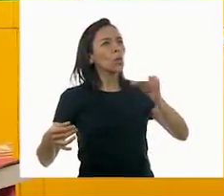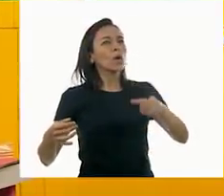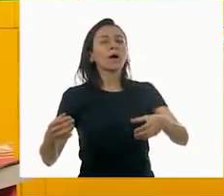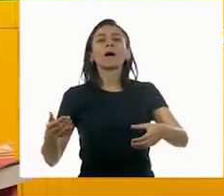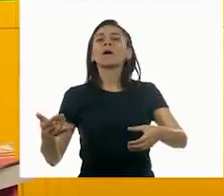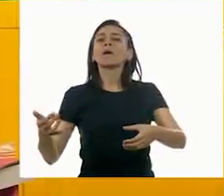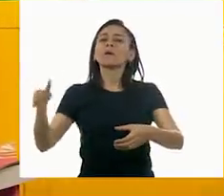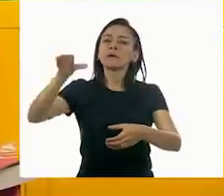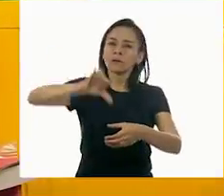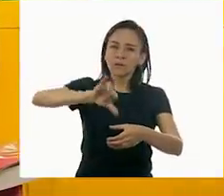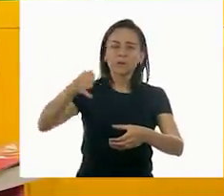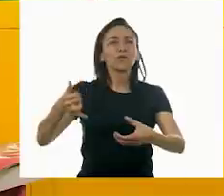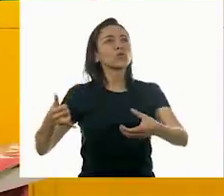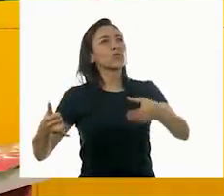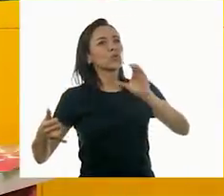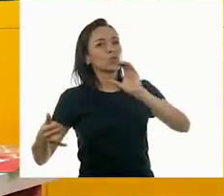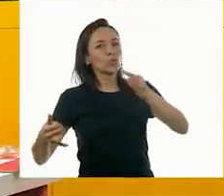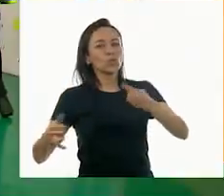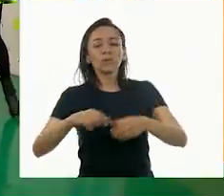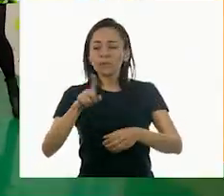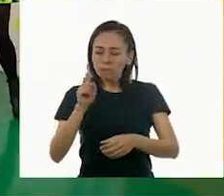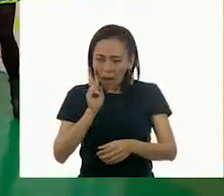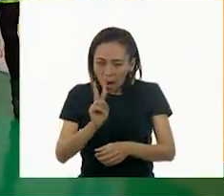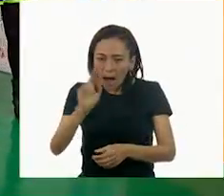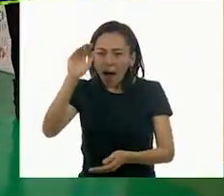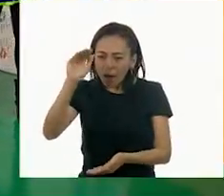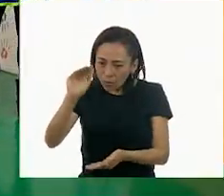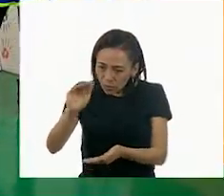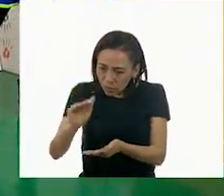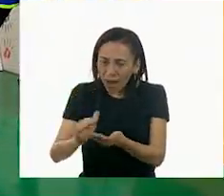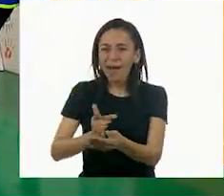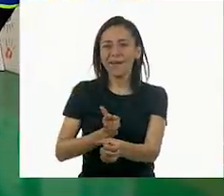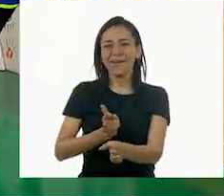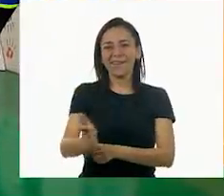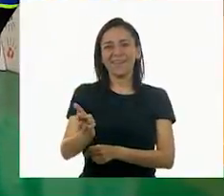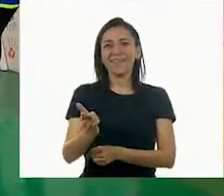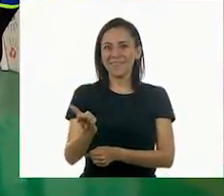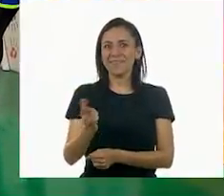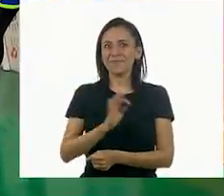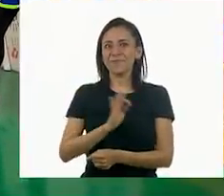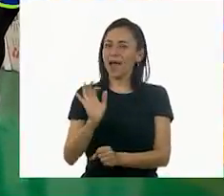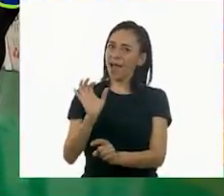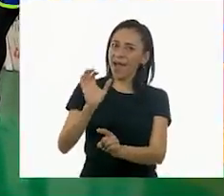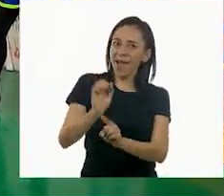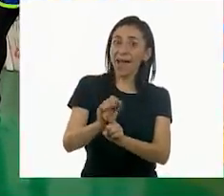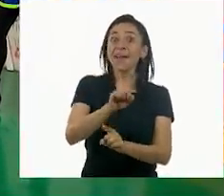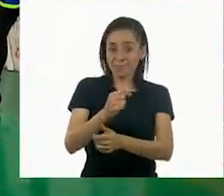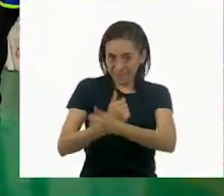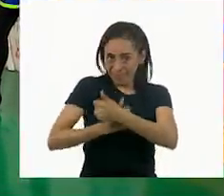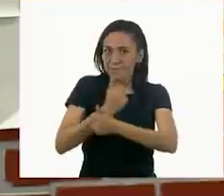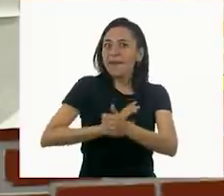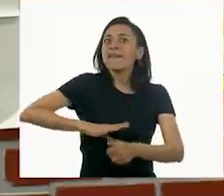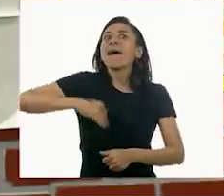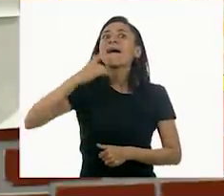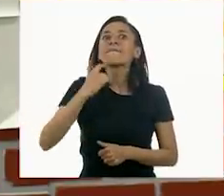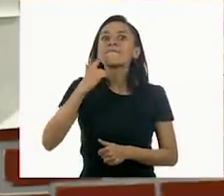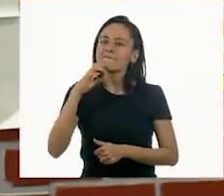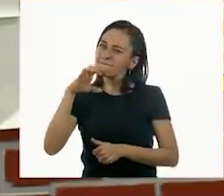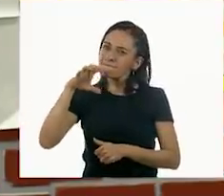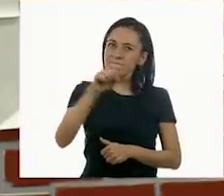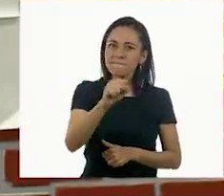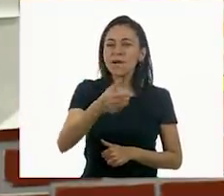buena recomendación, además, para cumplir con el reto de consumir agua simple,